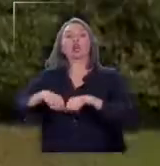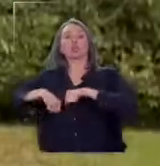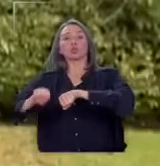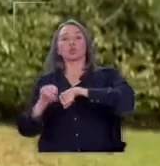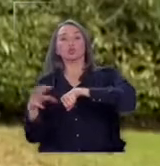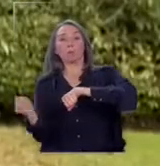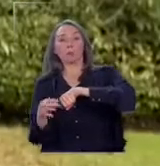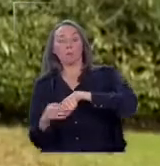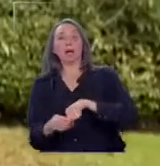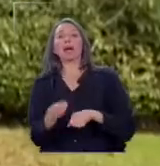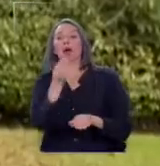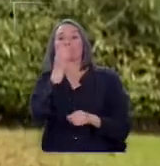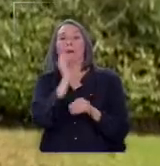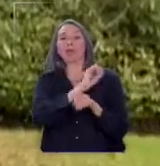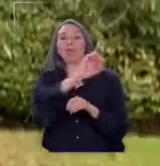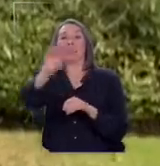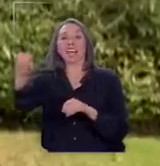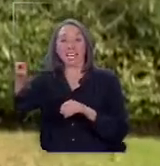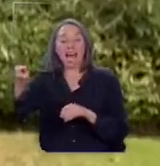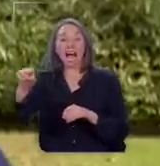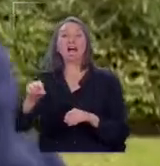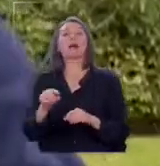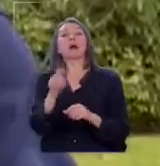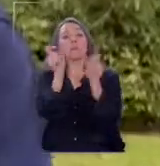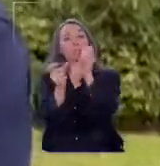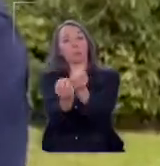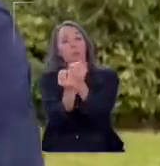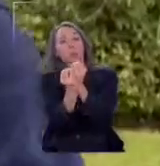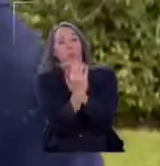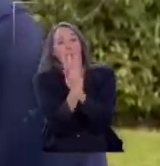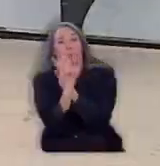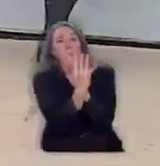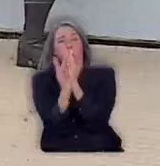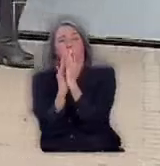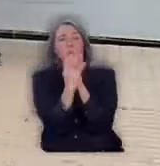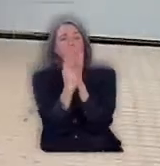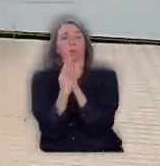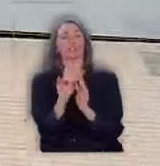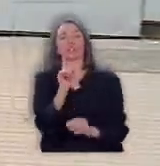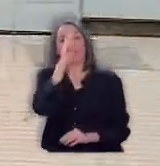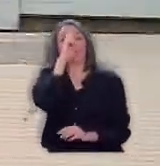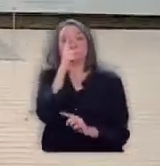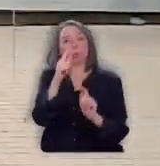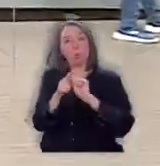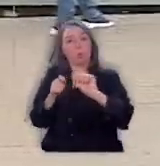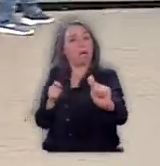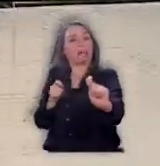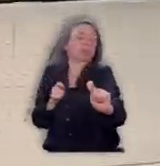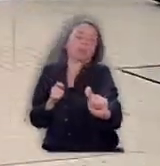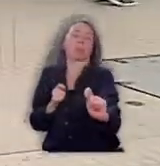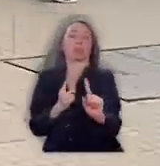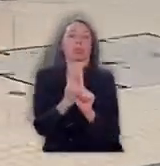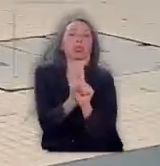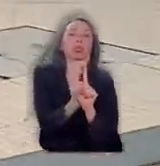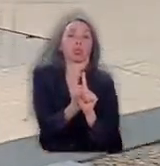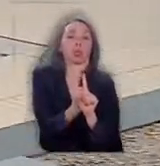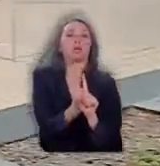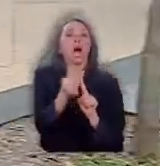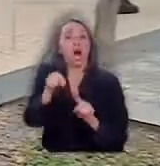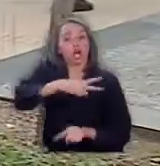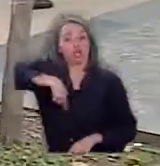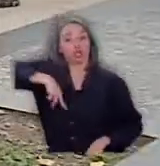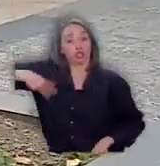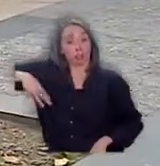Delivery se producen aglomeraciones no se respeta el metro de de distancia estamos pensando en demarcar